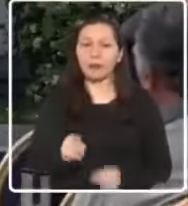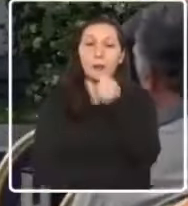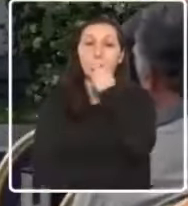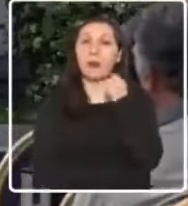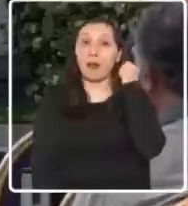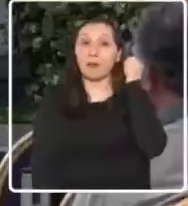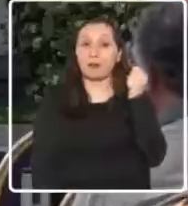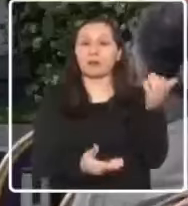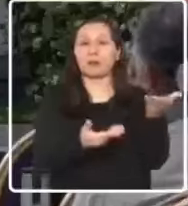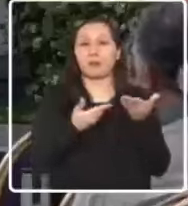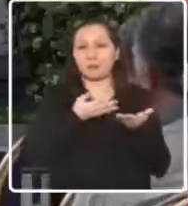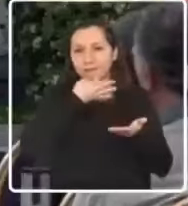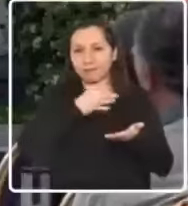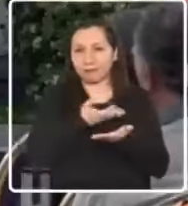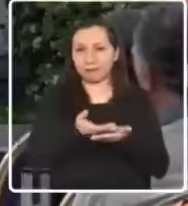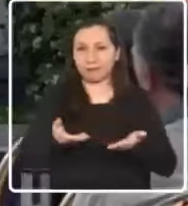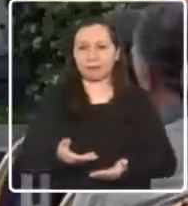nos entregue unas palabras.